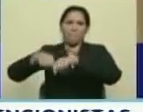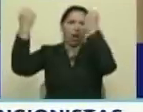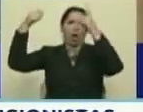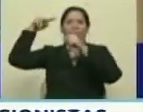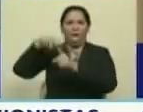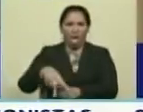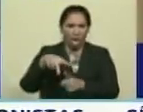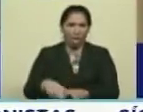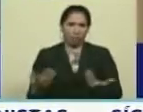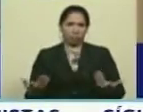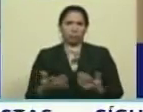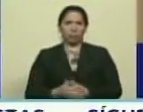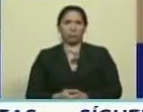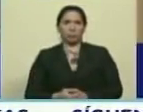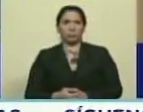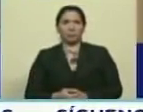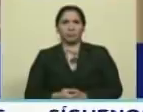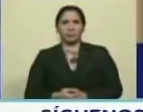camino específico.